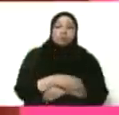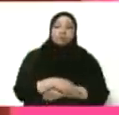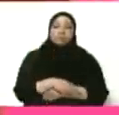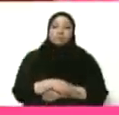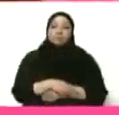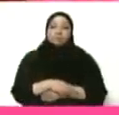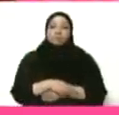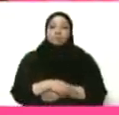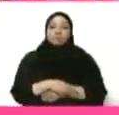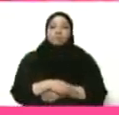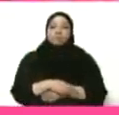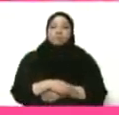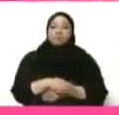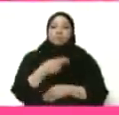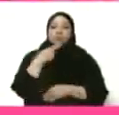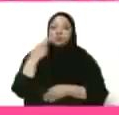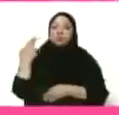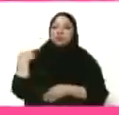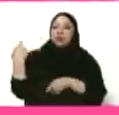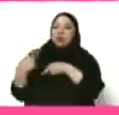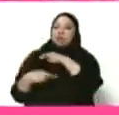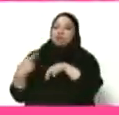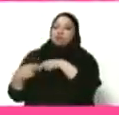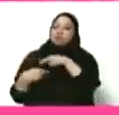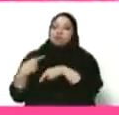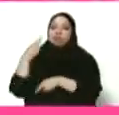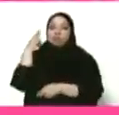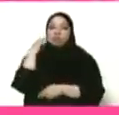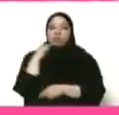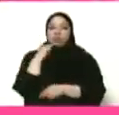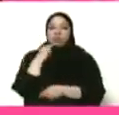y creer que mi ego está por encima de la revolución.